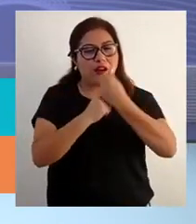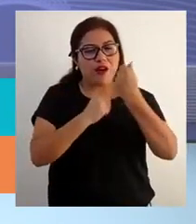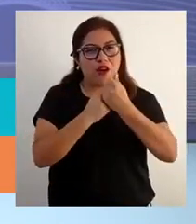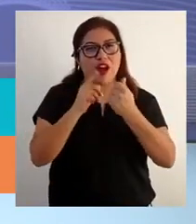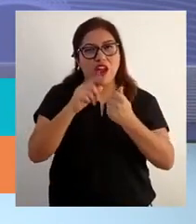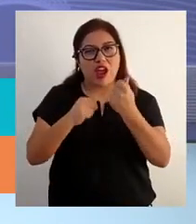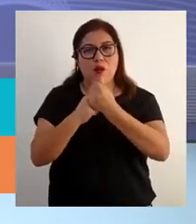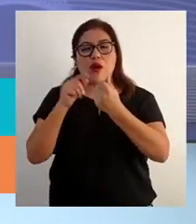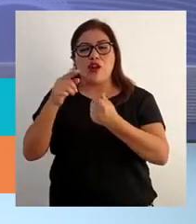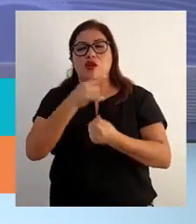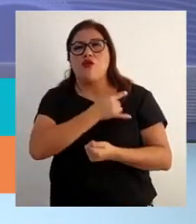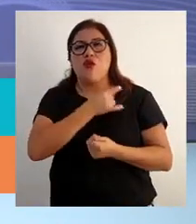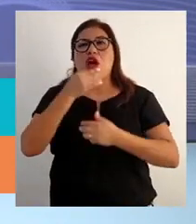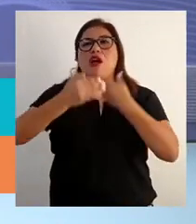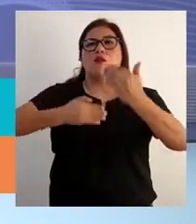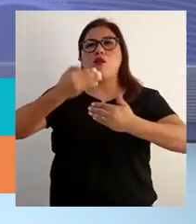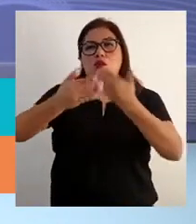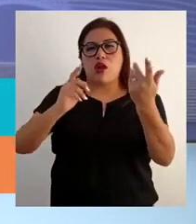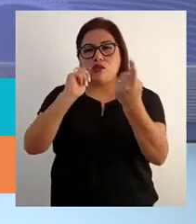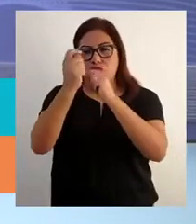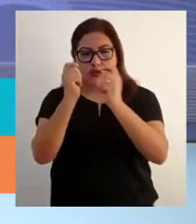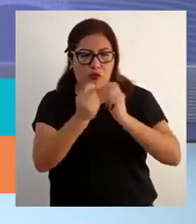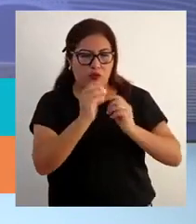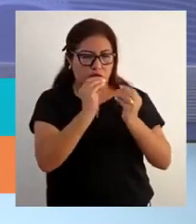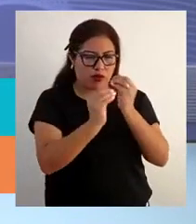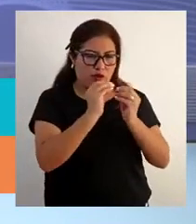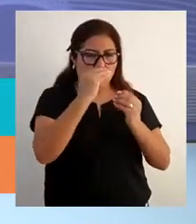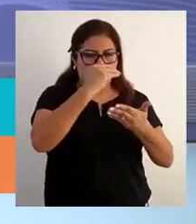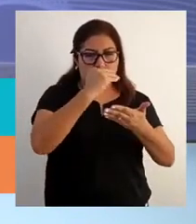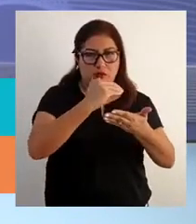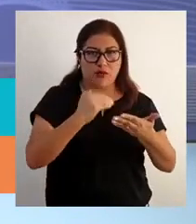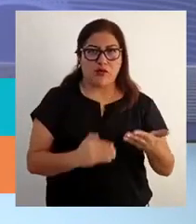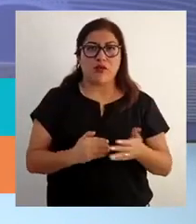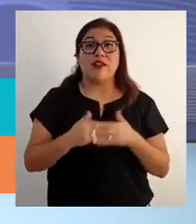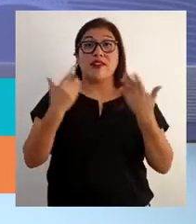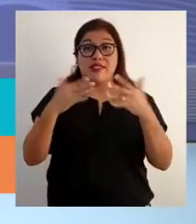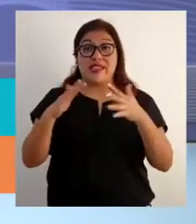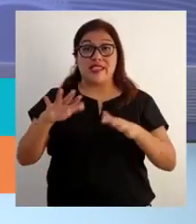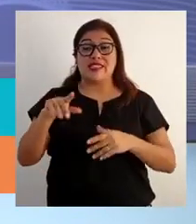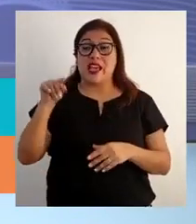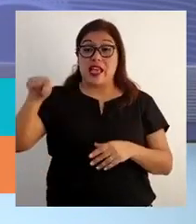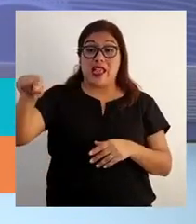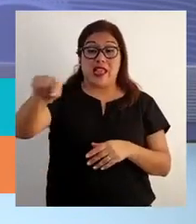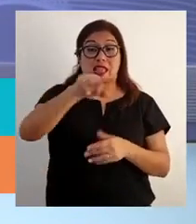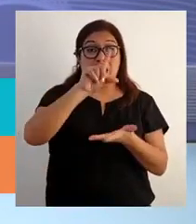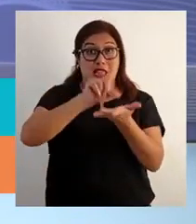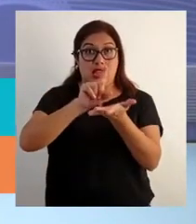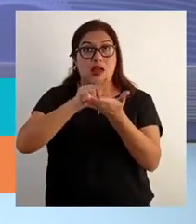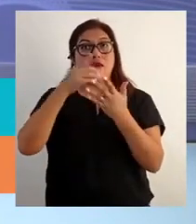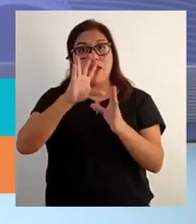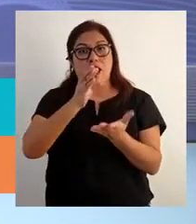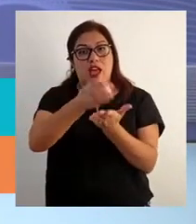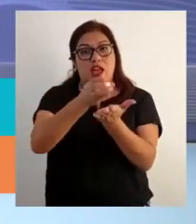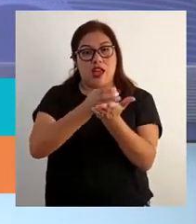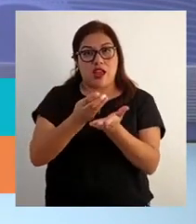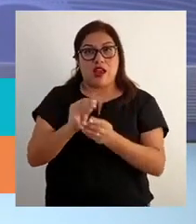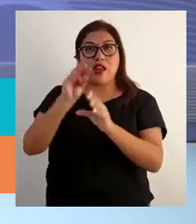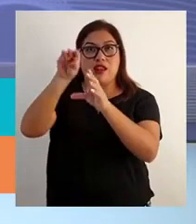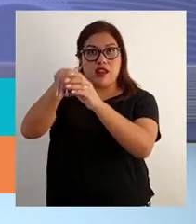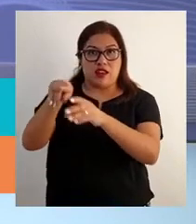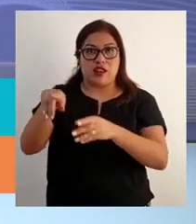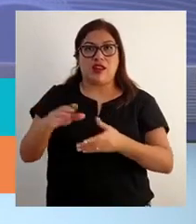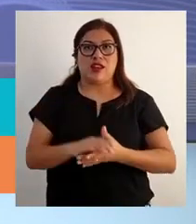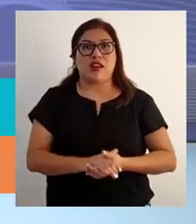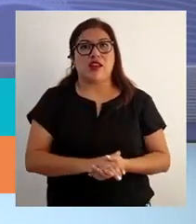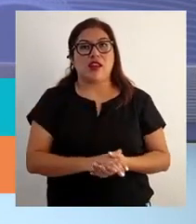en este proceso de adecuación curricular. Te quiero decir, Enrique, que ya hay varias en Lima que han incorporado el curso, la sede Sapientiae,